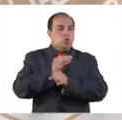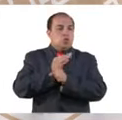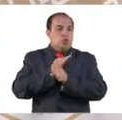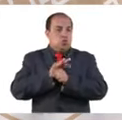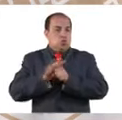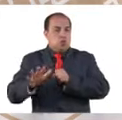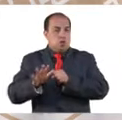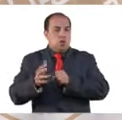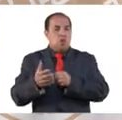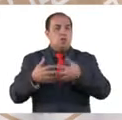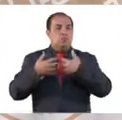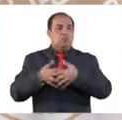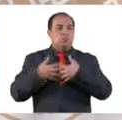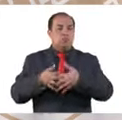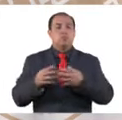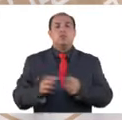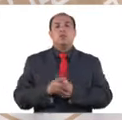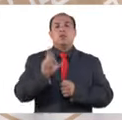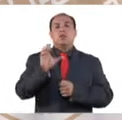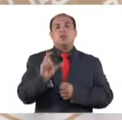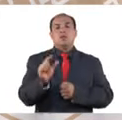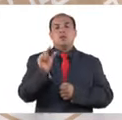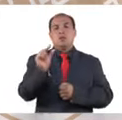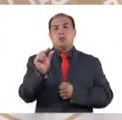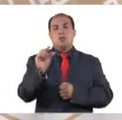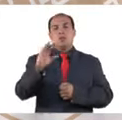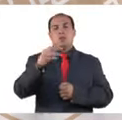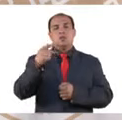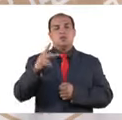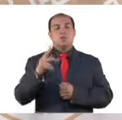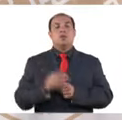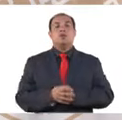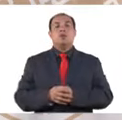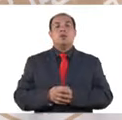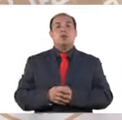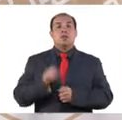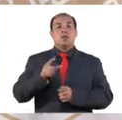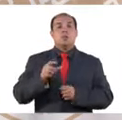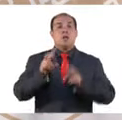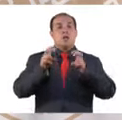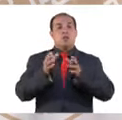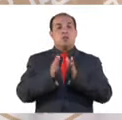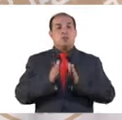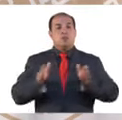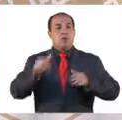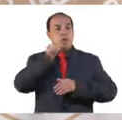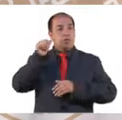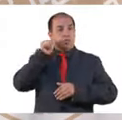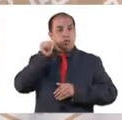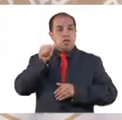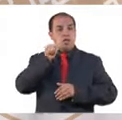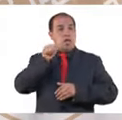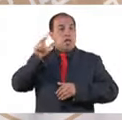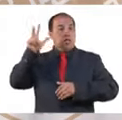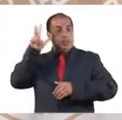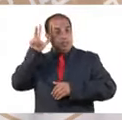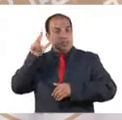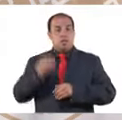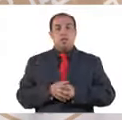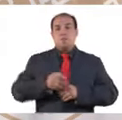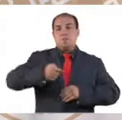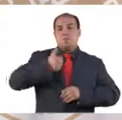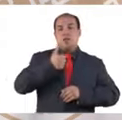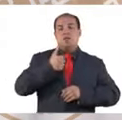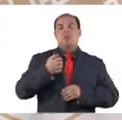retrasos, pero también de hecho en términos de expansión me parece que el día de ayer y antier se instalaron las primeras estaciones en Santa María la Ribera. Ahorita